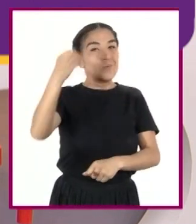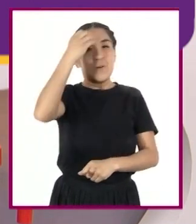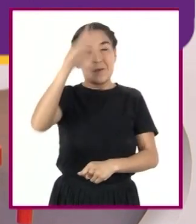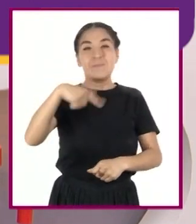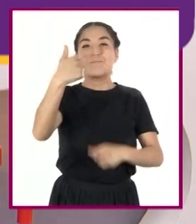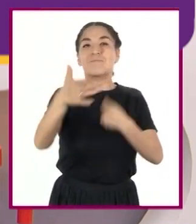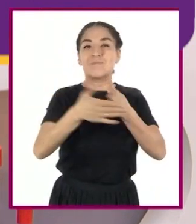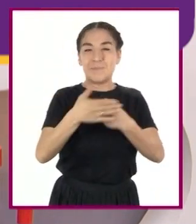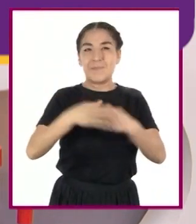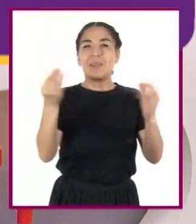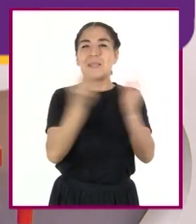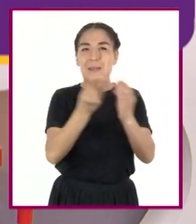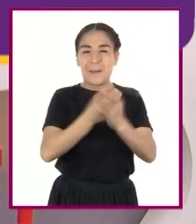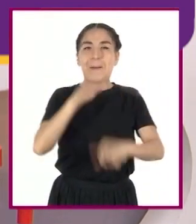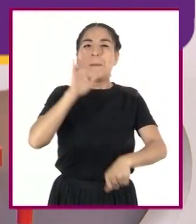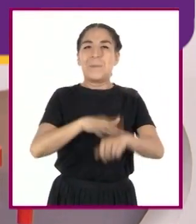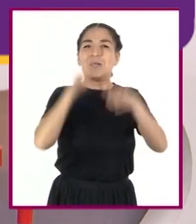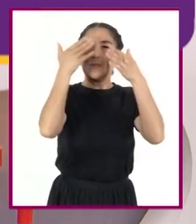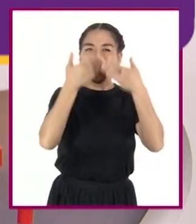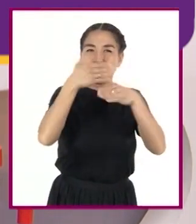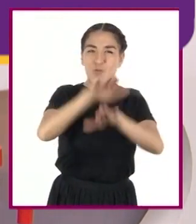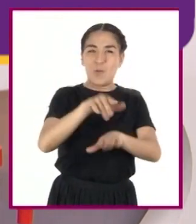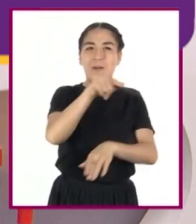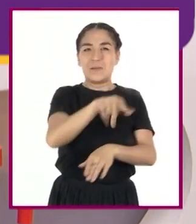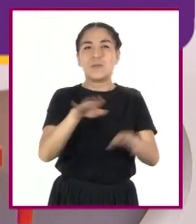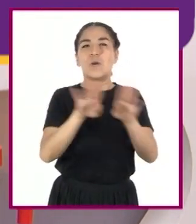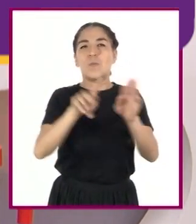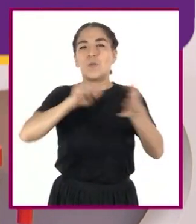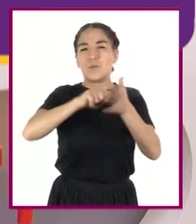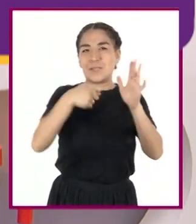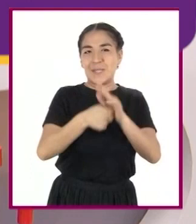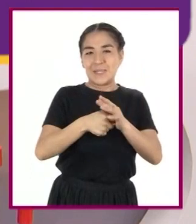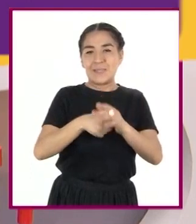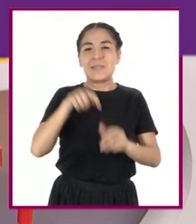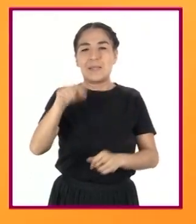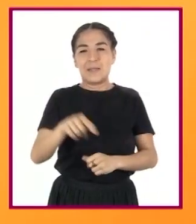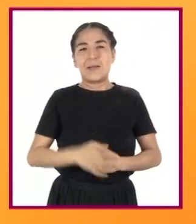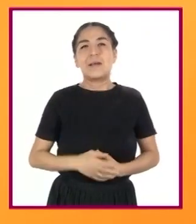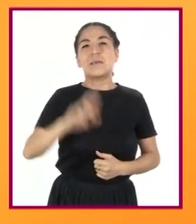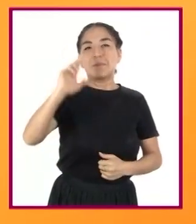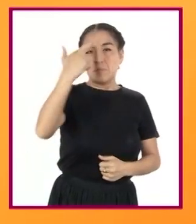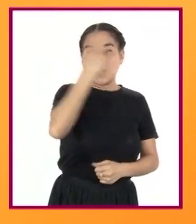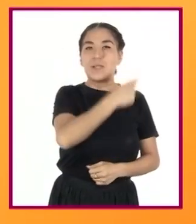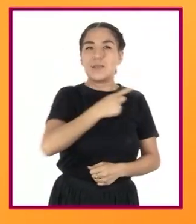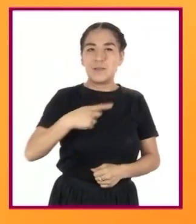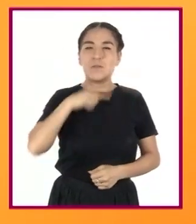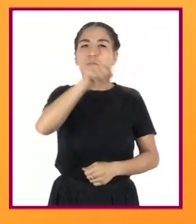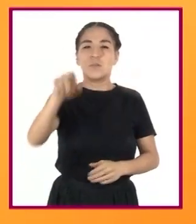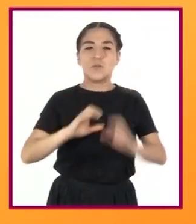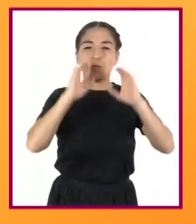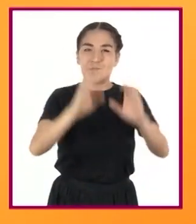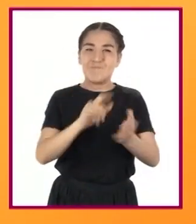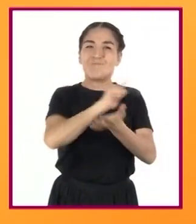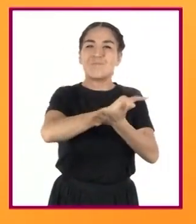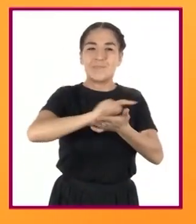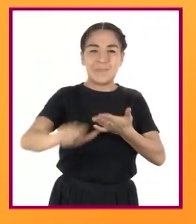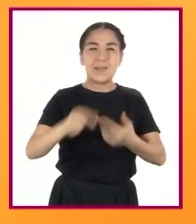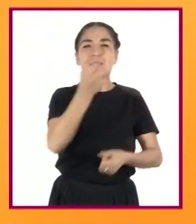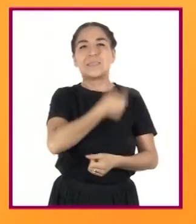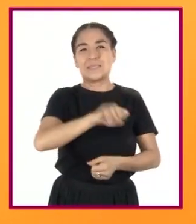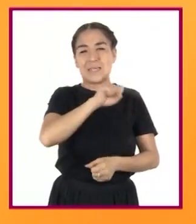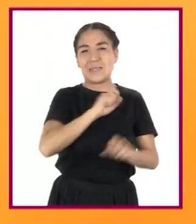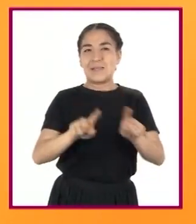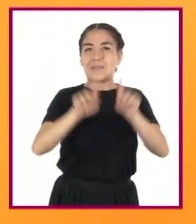siguiente sesión veremos más sobre los medios de comunicación técnica. Recuerden mantener sus hábitos de higiene, mantener la